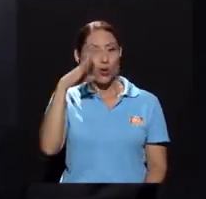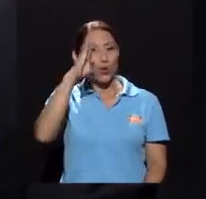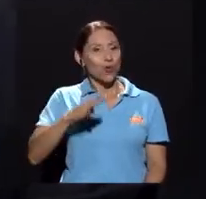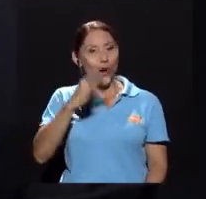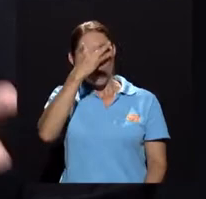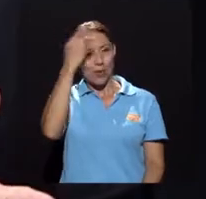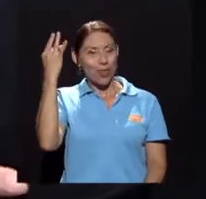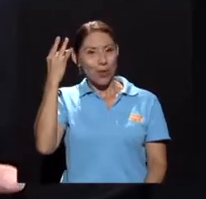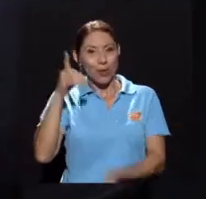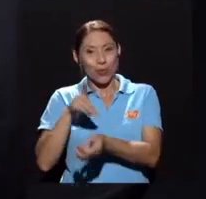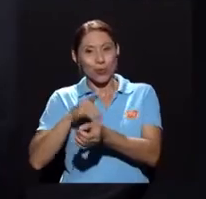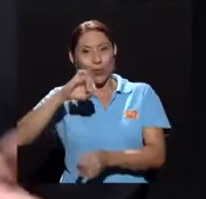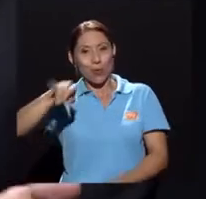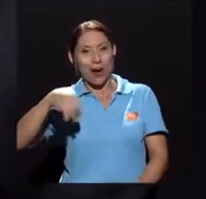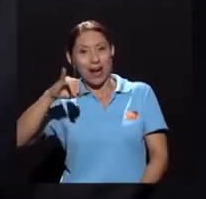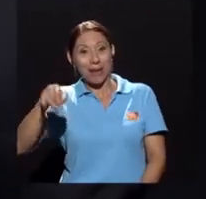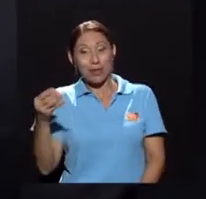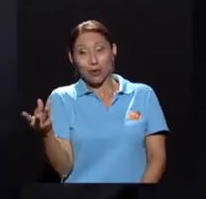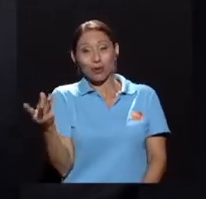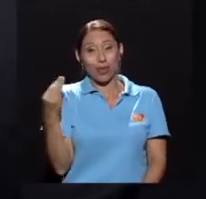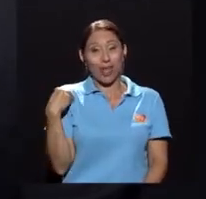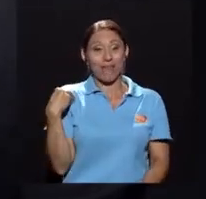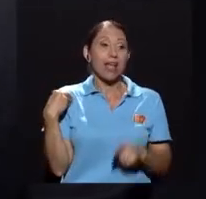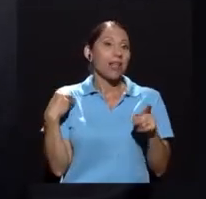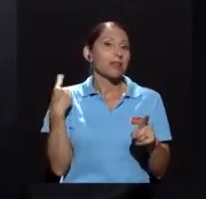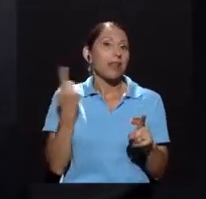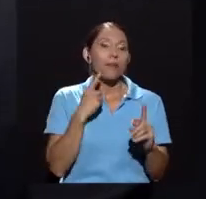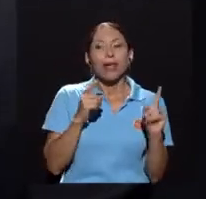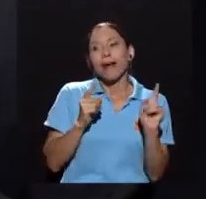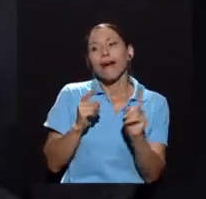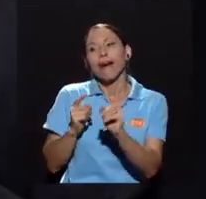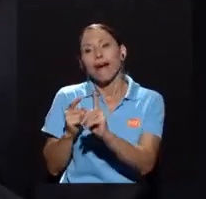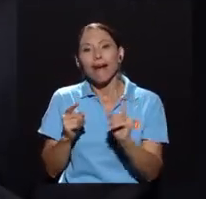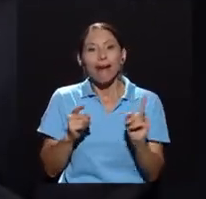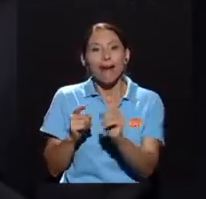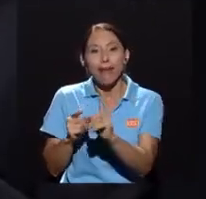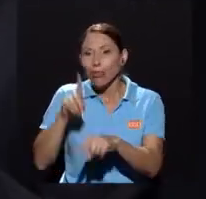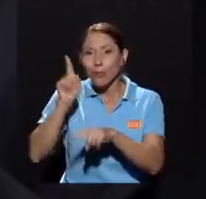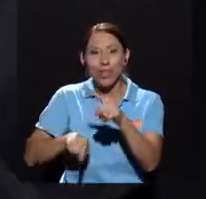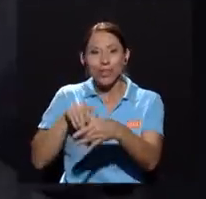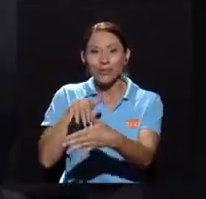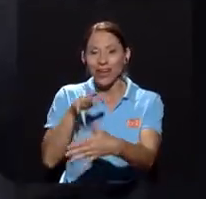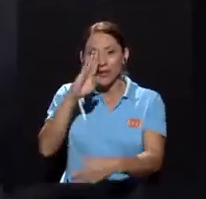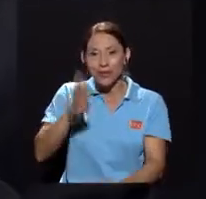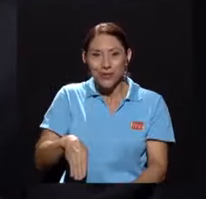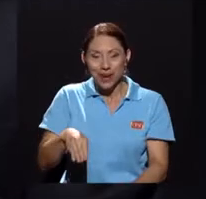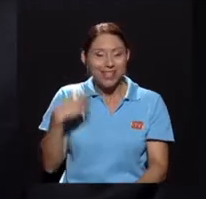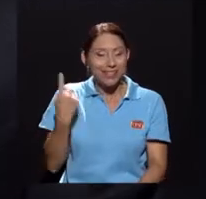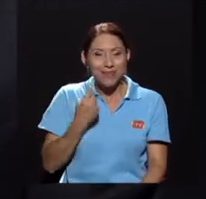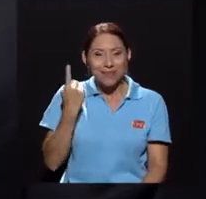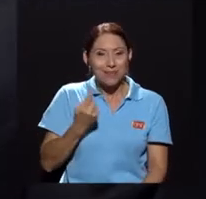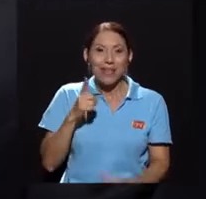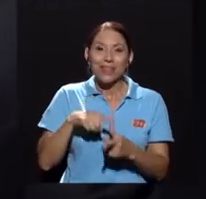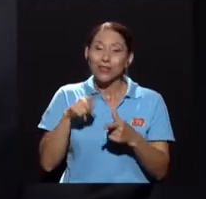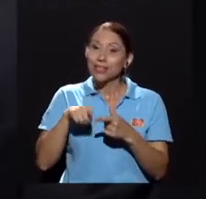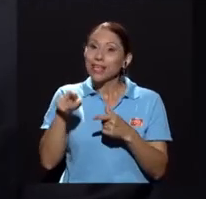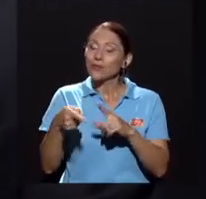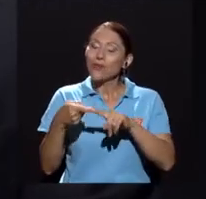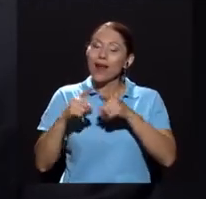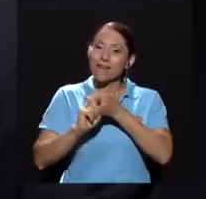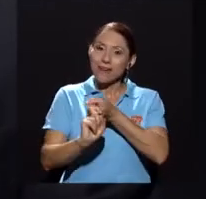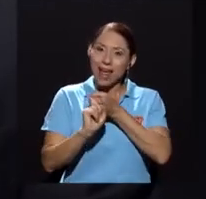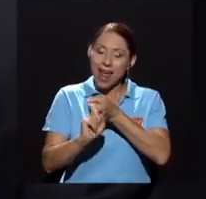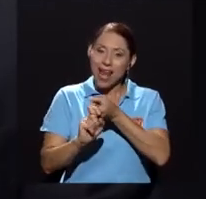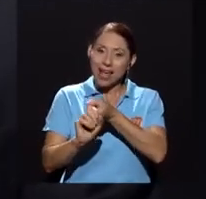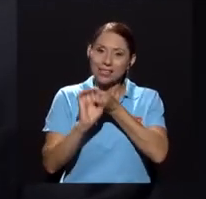no nos dejaba estudiar nunca siempre llegaba cada rato y llegaba pero bueno eso hizo una relación muy grande y